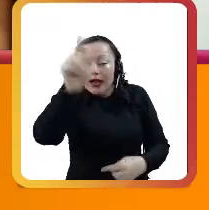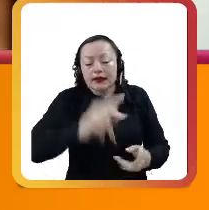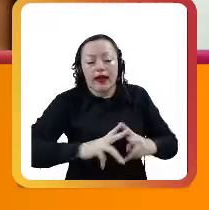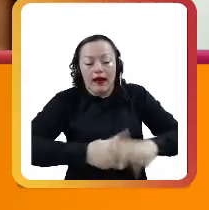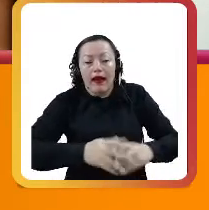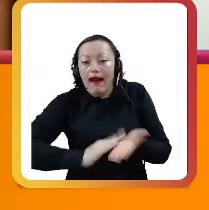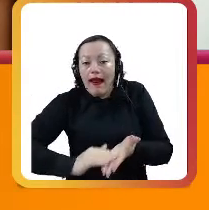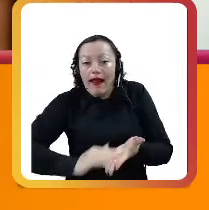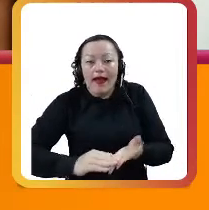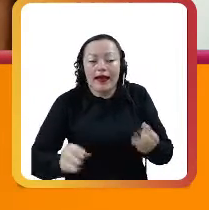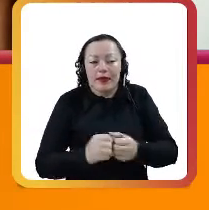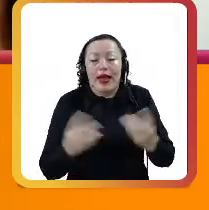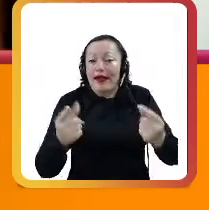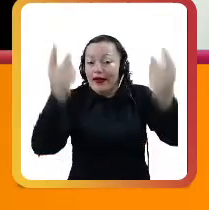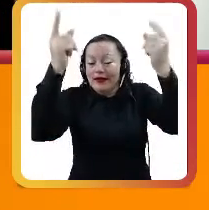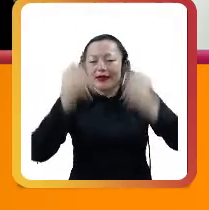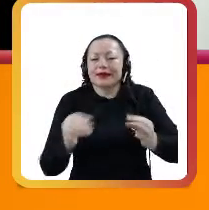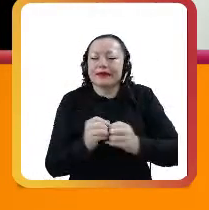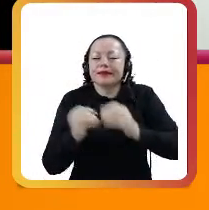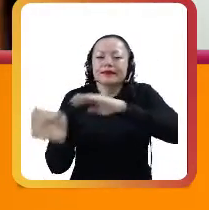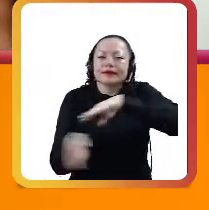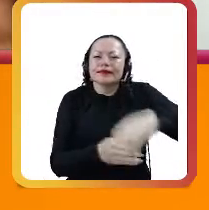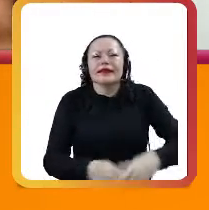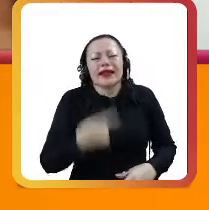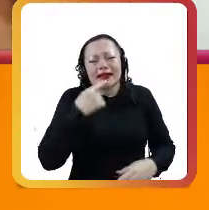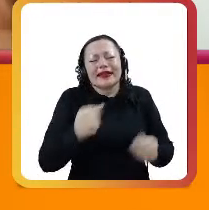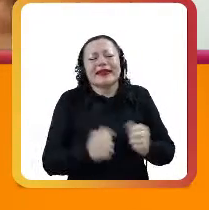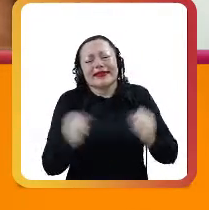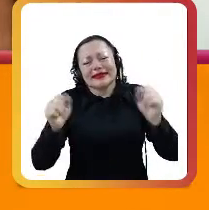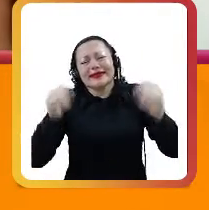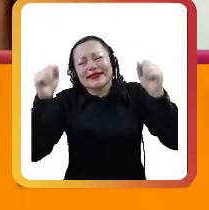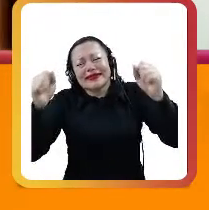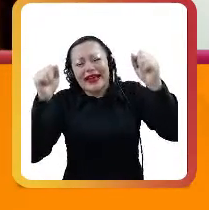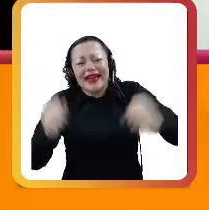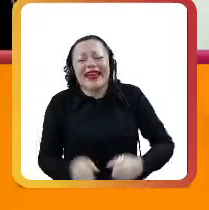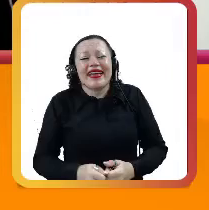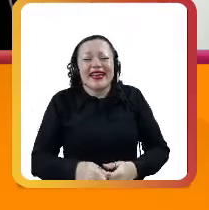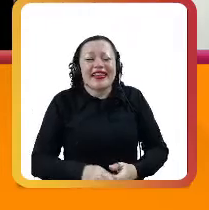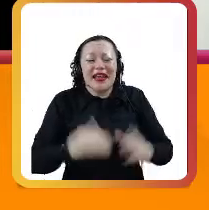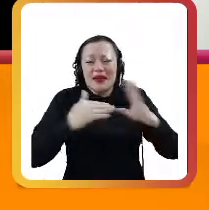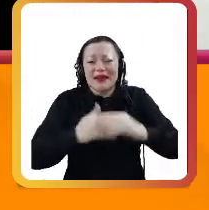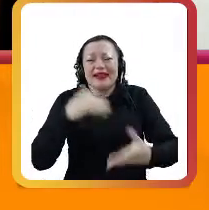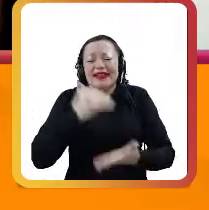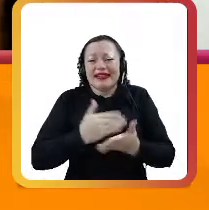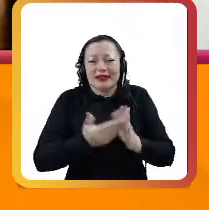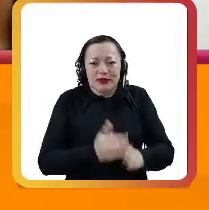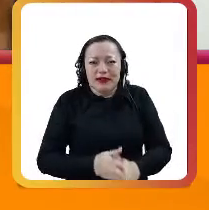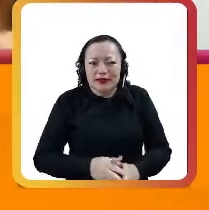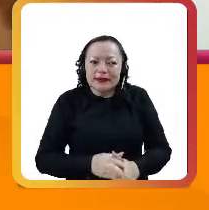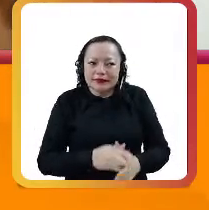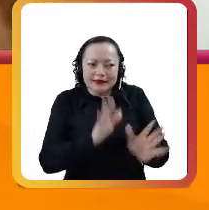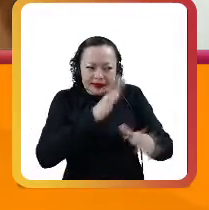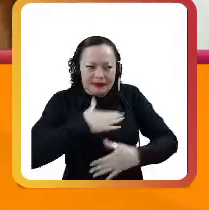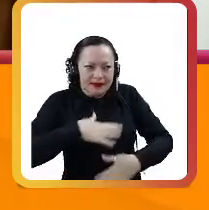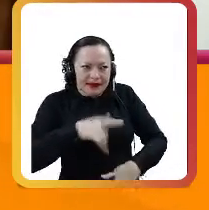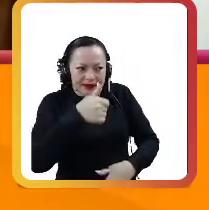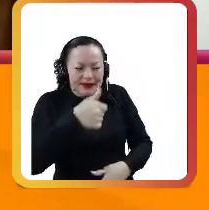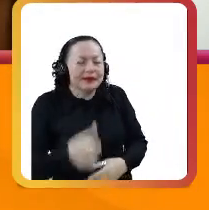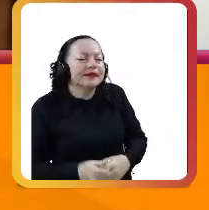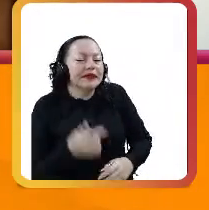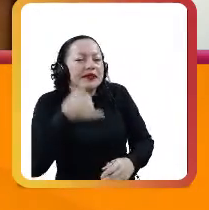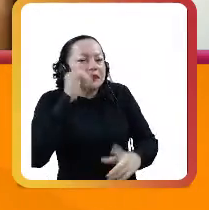Qué bien, muy bien. Qué bien. Pan de yucas. Pan de yucas, bueno. Yo les hice un